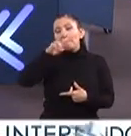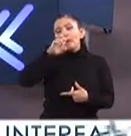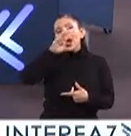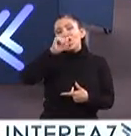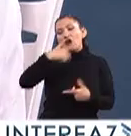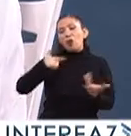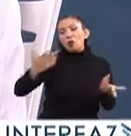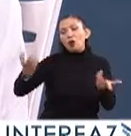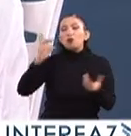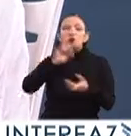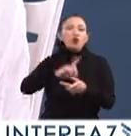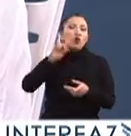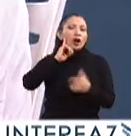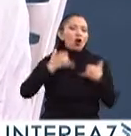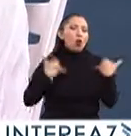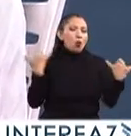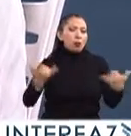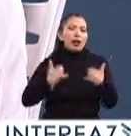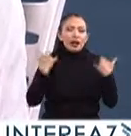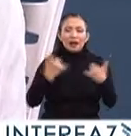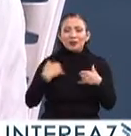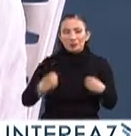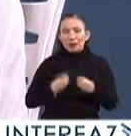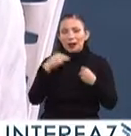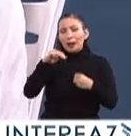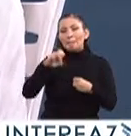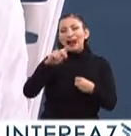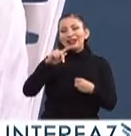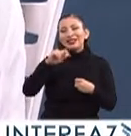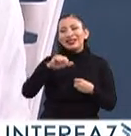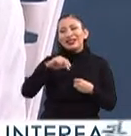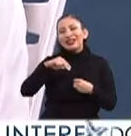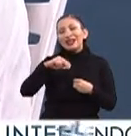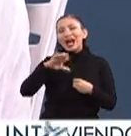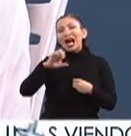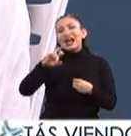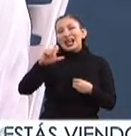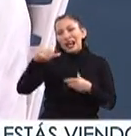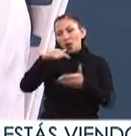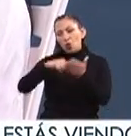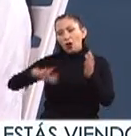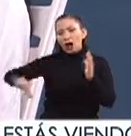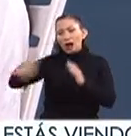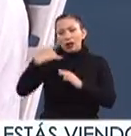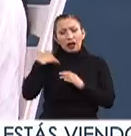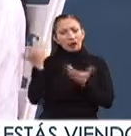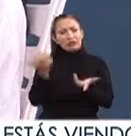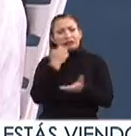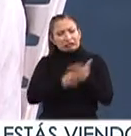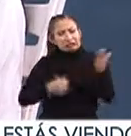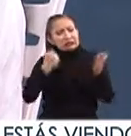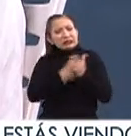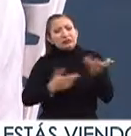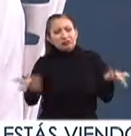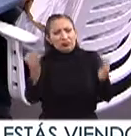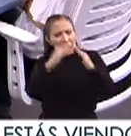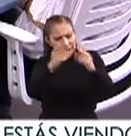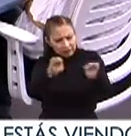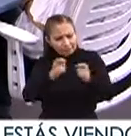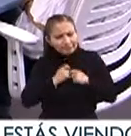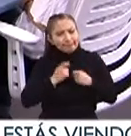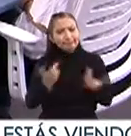chava de la Martín Carrera, una mujer que es de las generaciones como más jóvenes, que lucha por la vivienda en la Martín